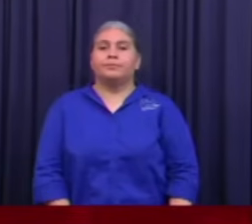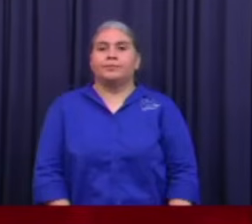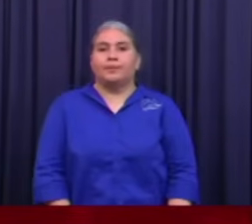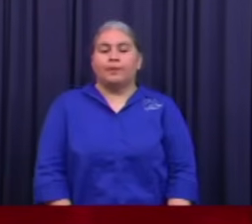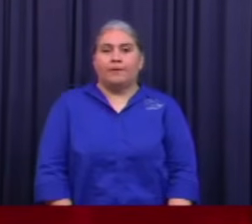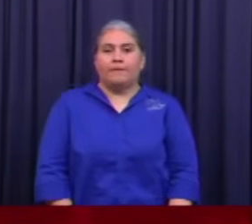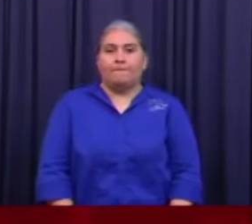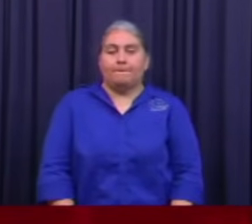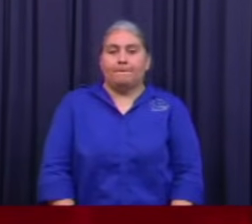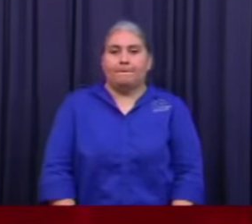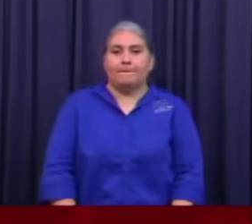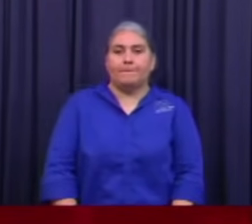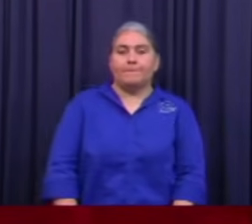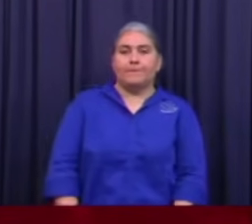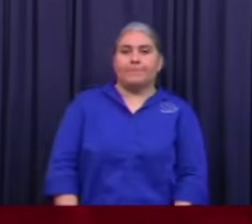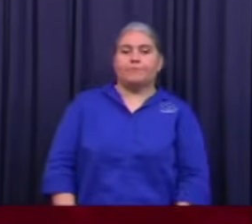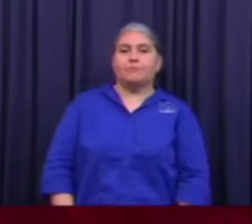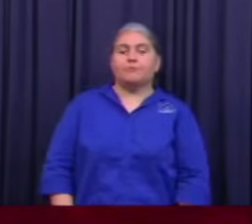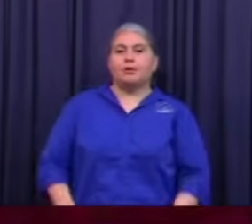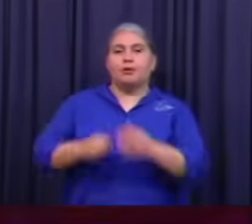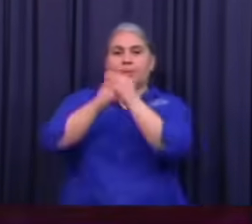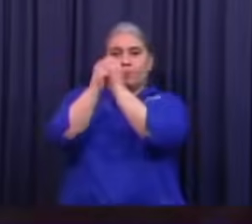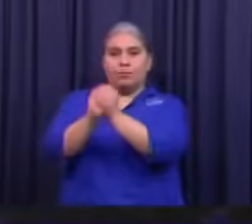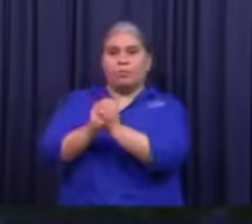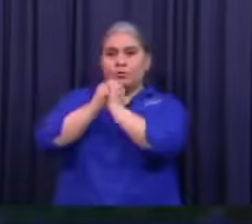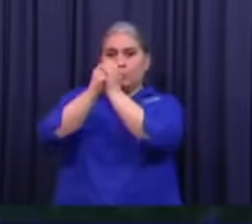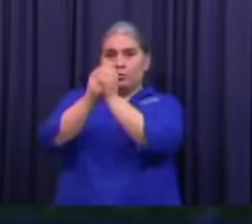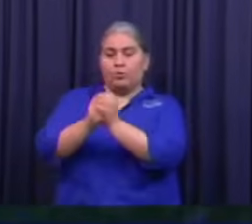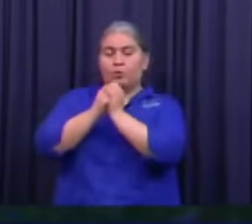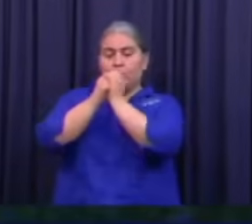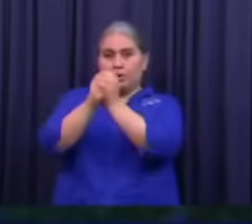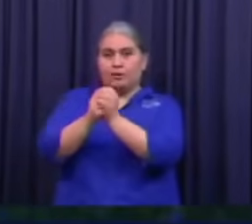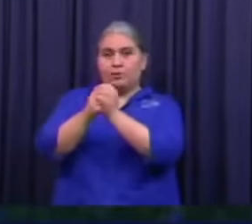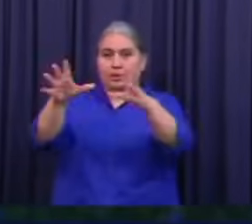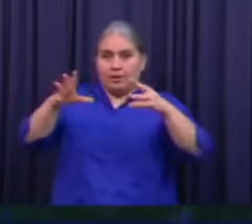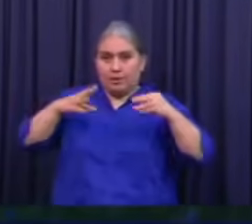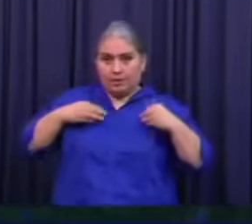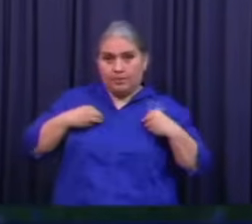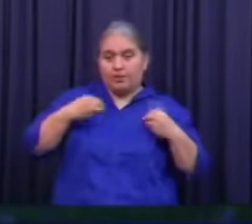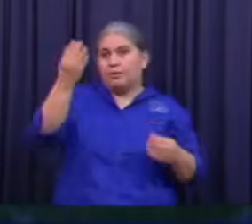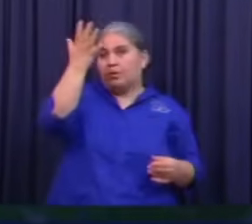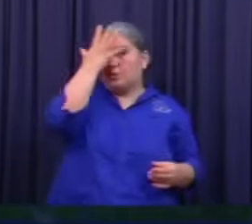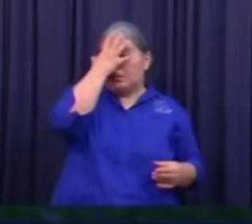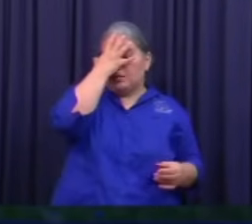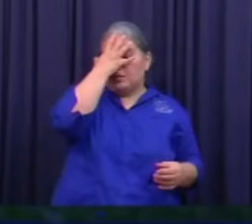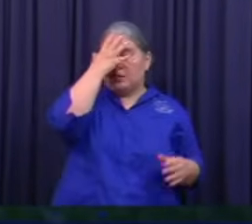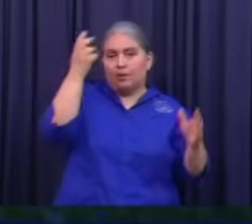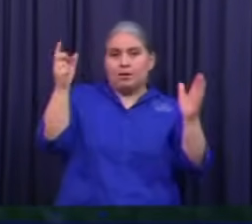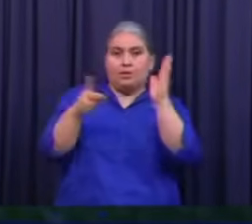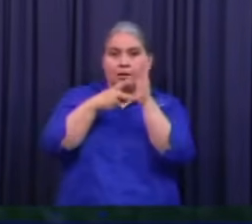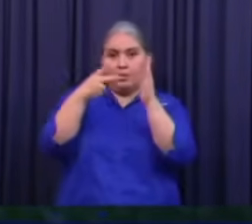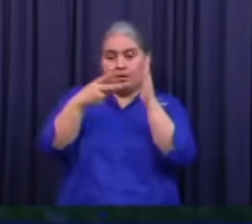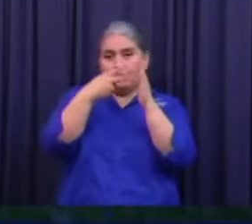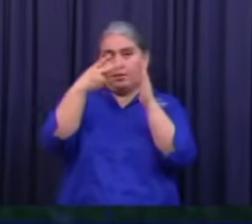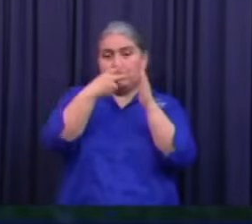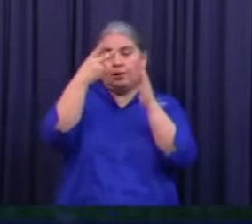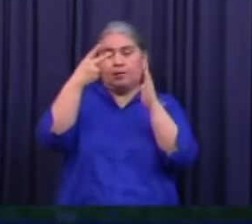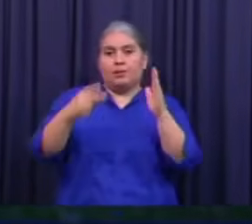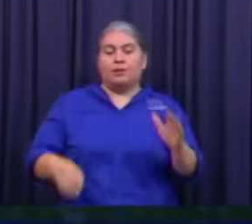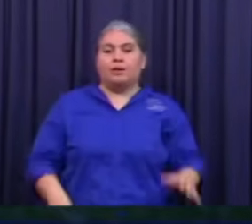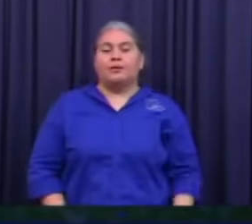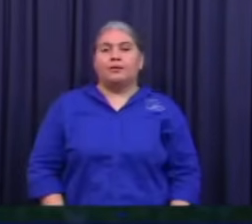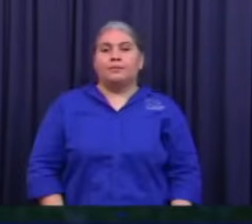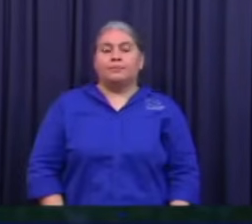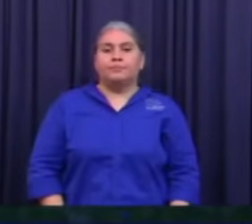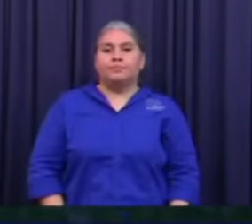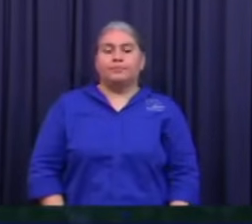a raíz del entristeci mento de la oración del reconocimiento del pecado de parte de este hombre